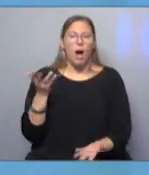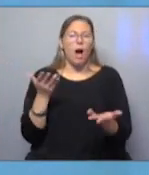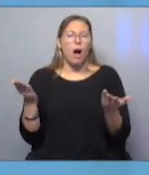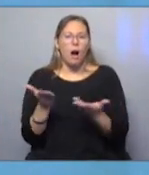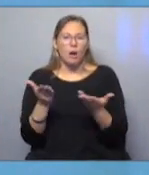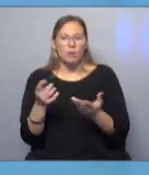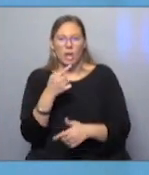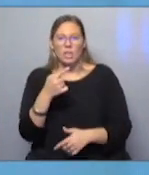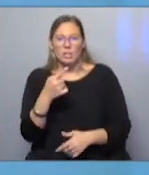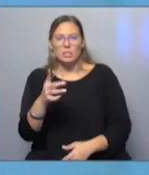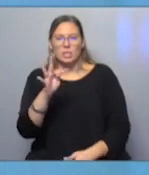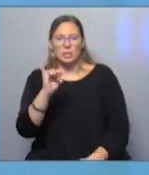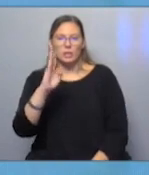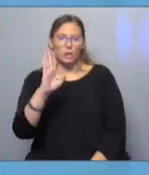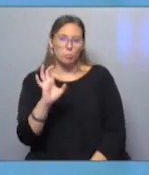los chicos dicen